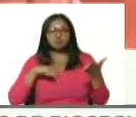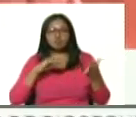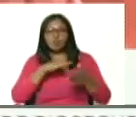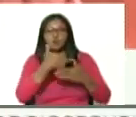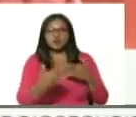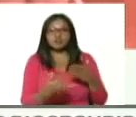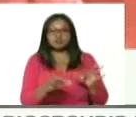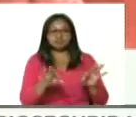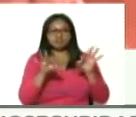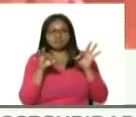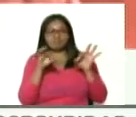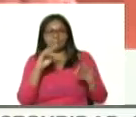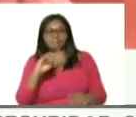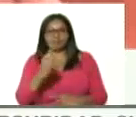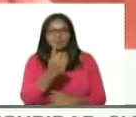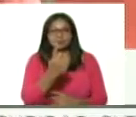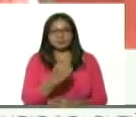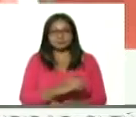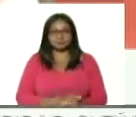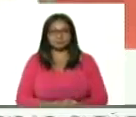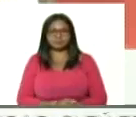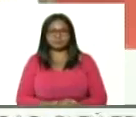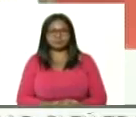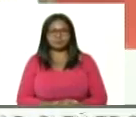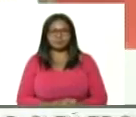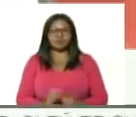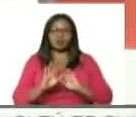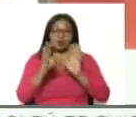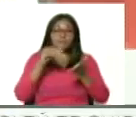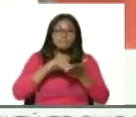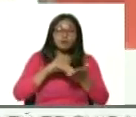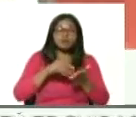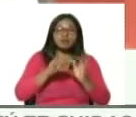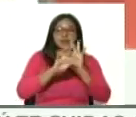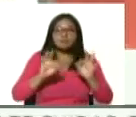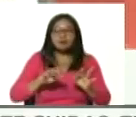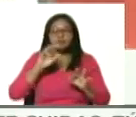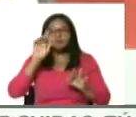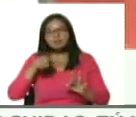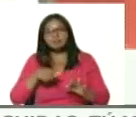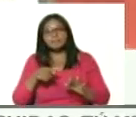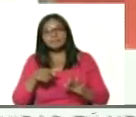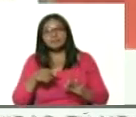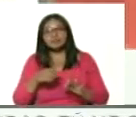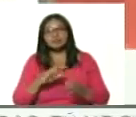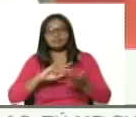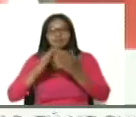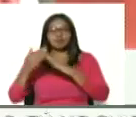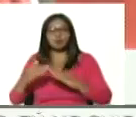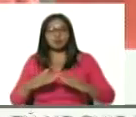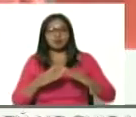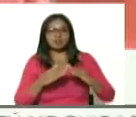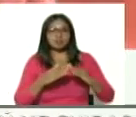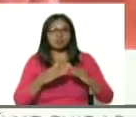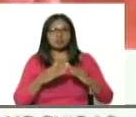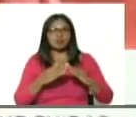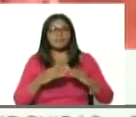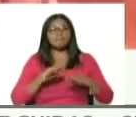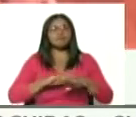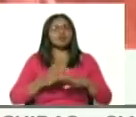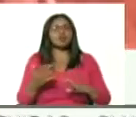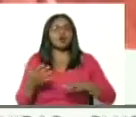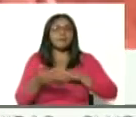es inédito y, por supuesto, establece una dinámica aguas adentro en la comunidad para que los